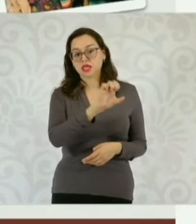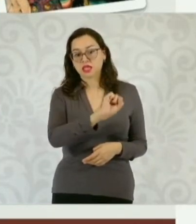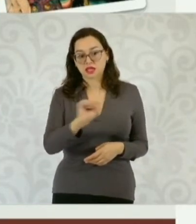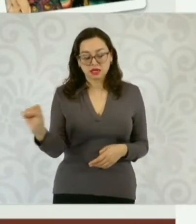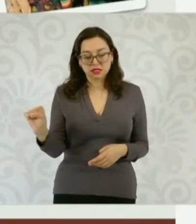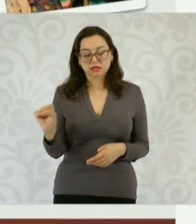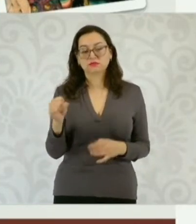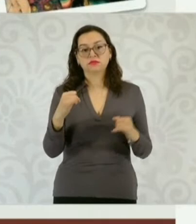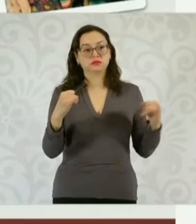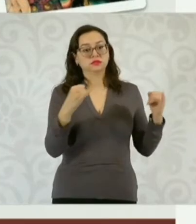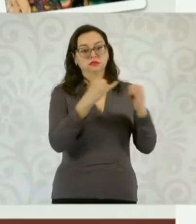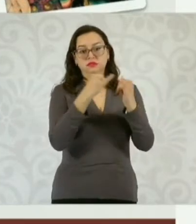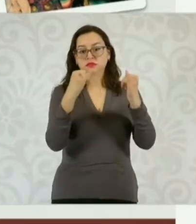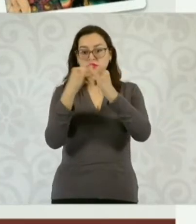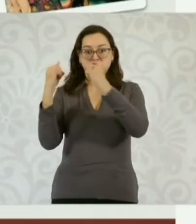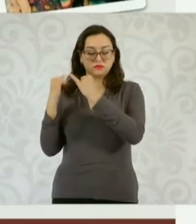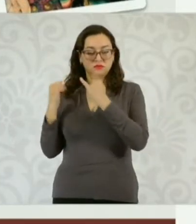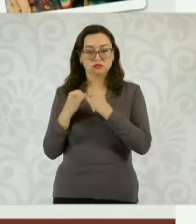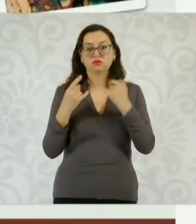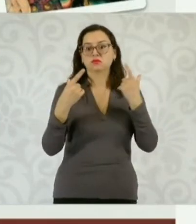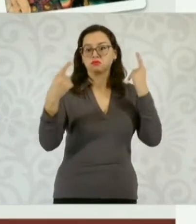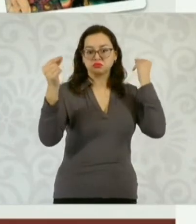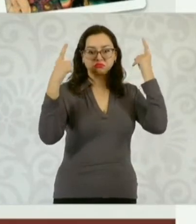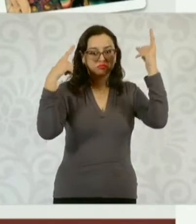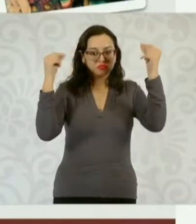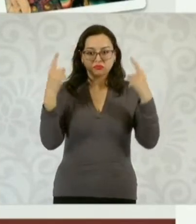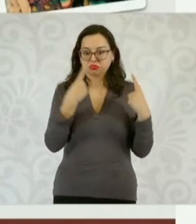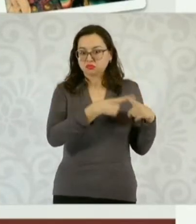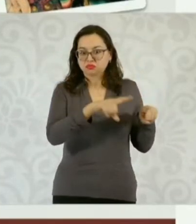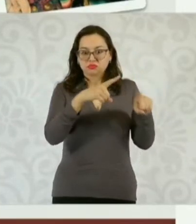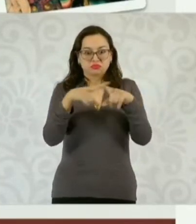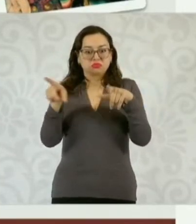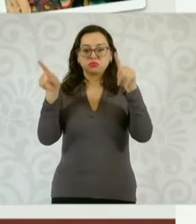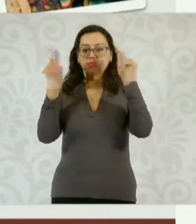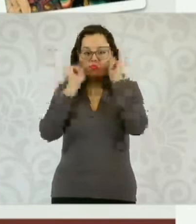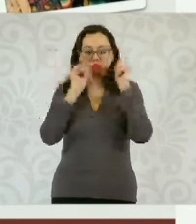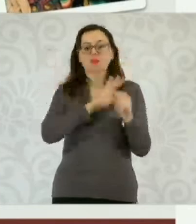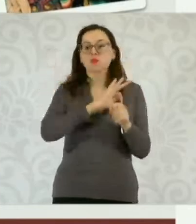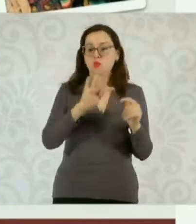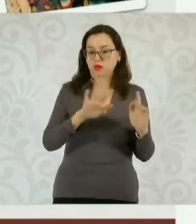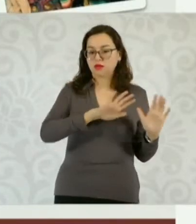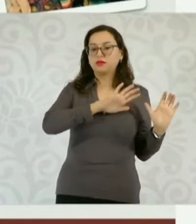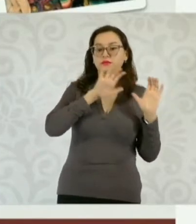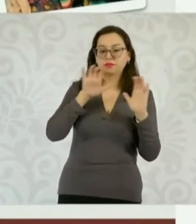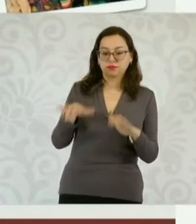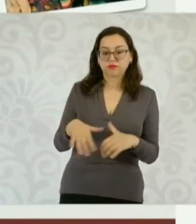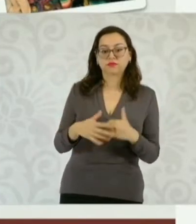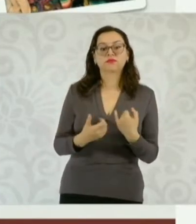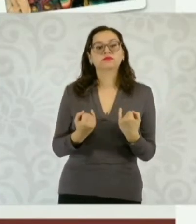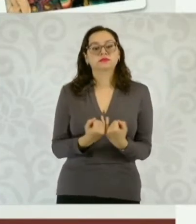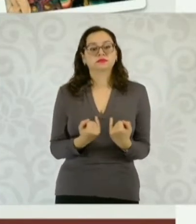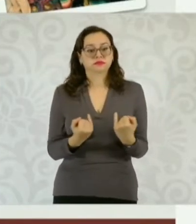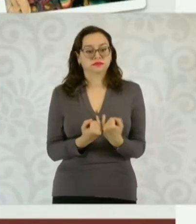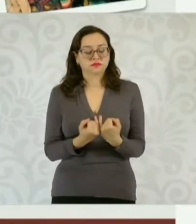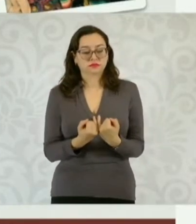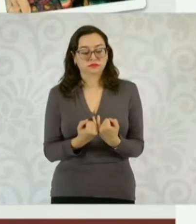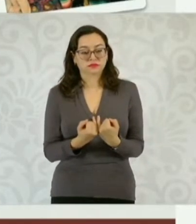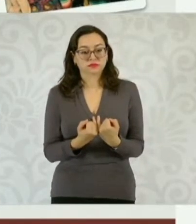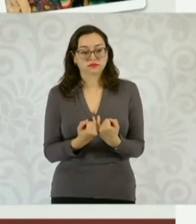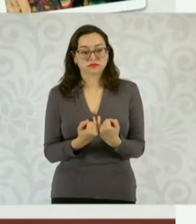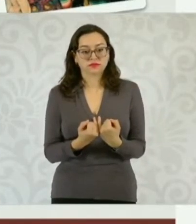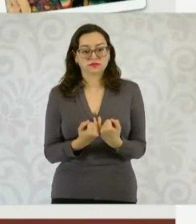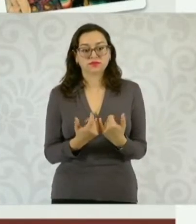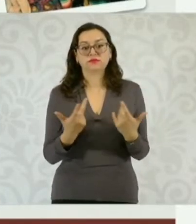que egresan de diferentes institutos, de diferentes sedes de formación, también de algunas de las que